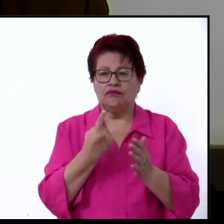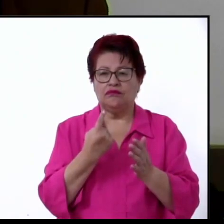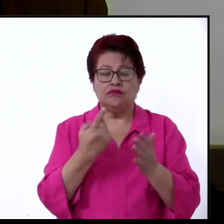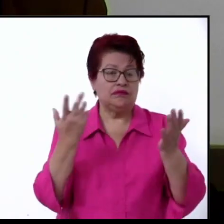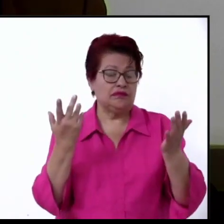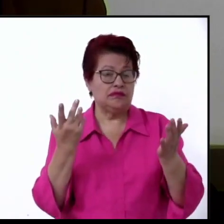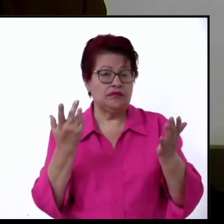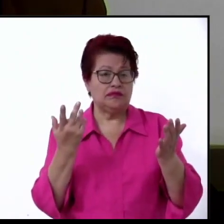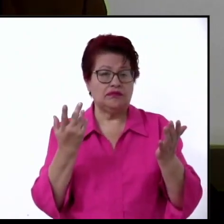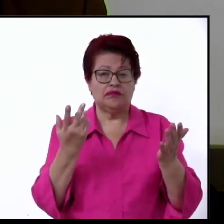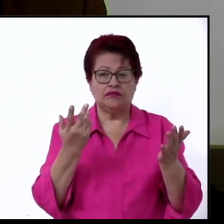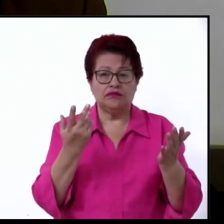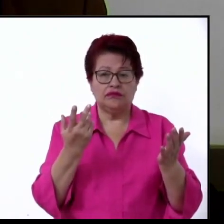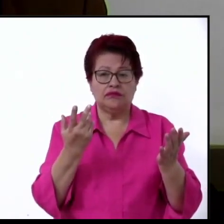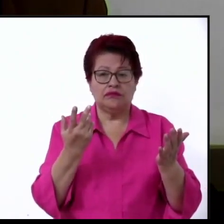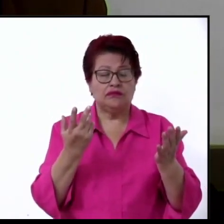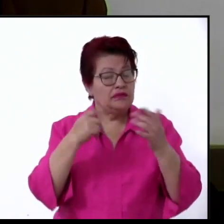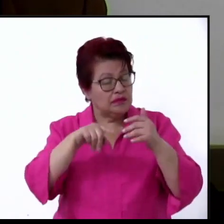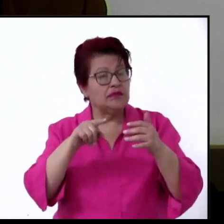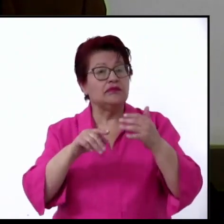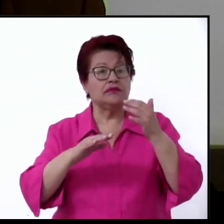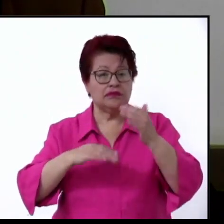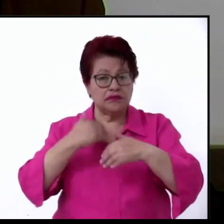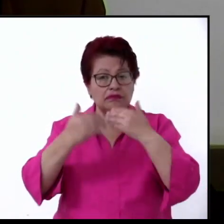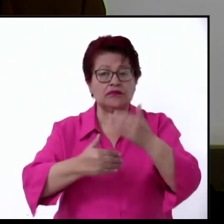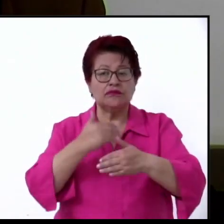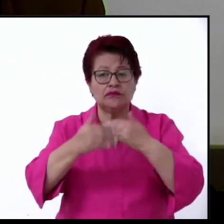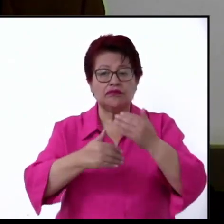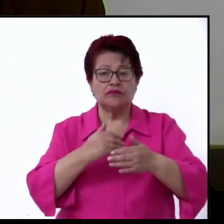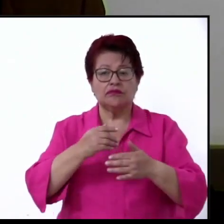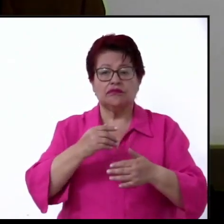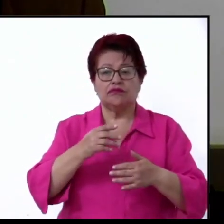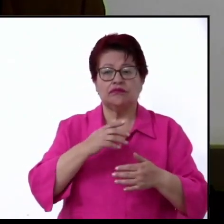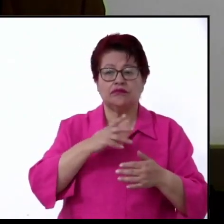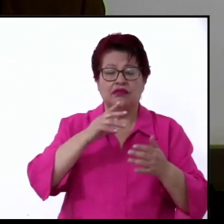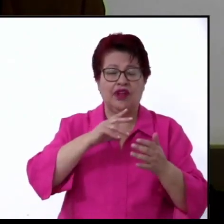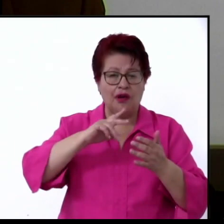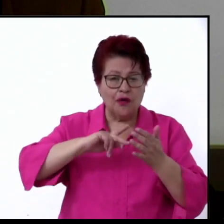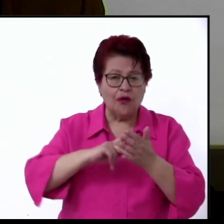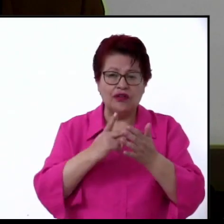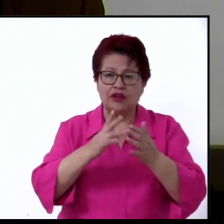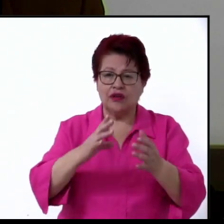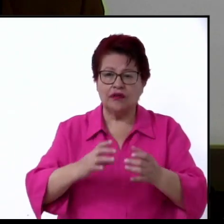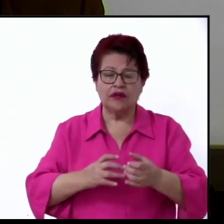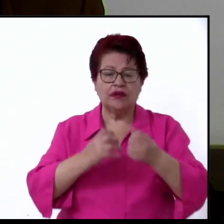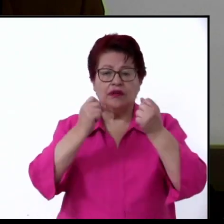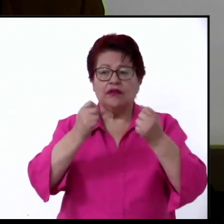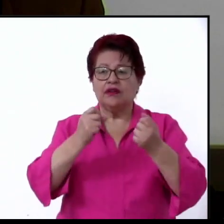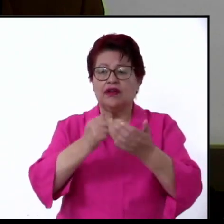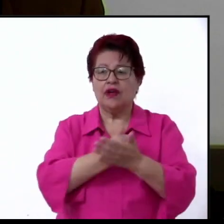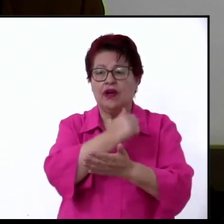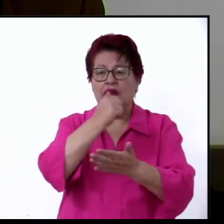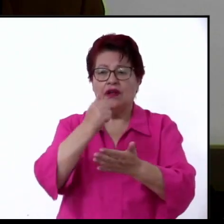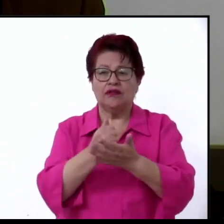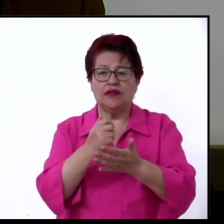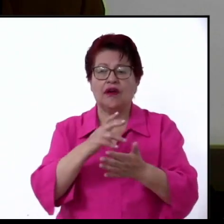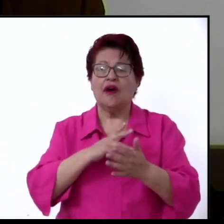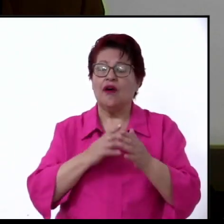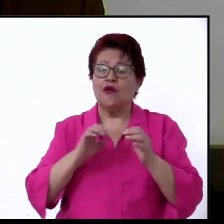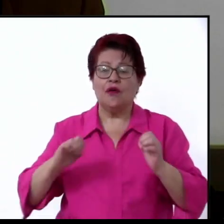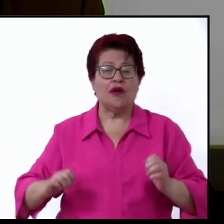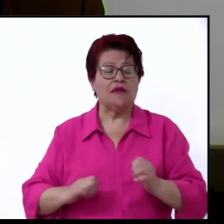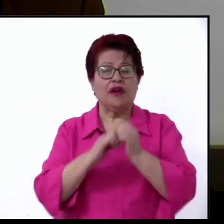pues estábamos en ese proceso de recuperar a la ciudad, veníamos de una